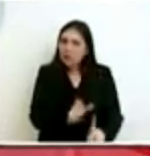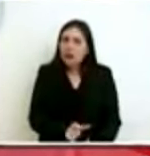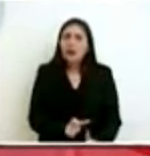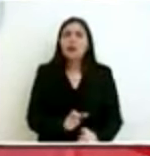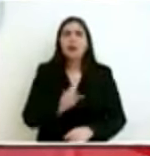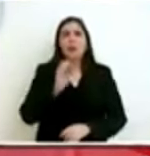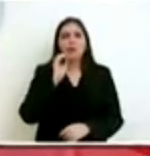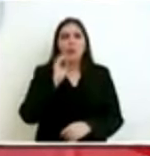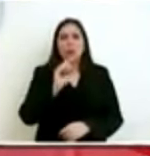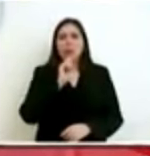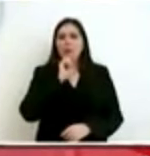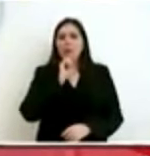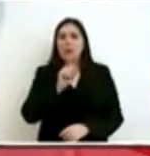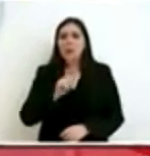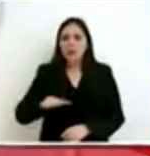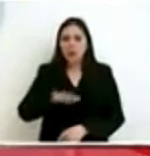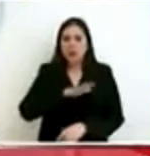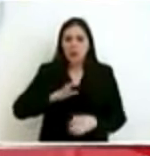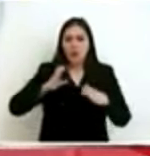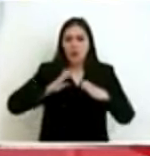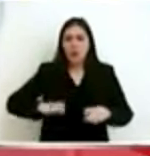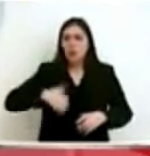o incluso del linchamiento físico.